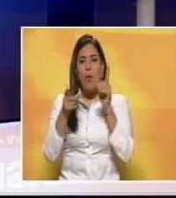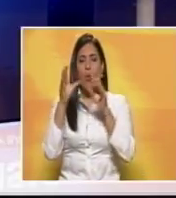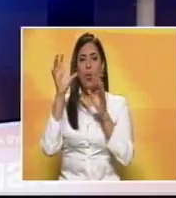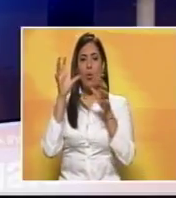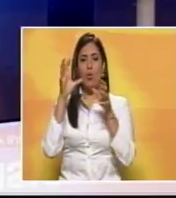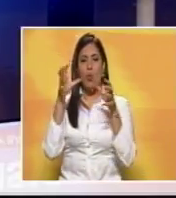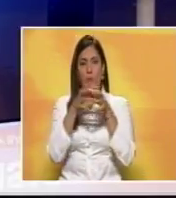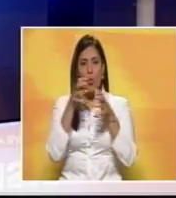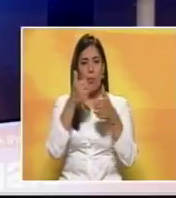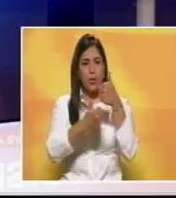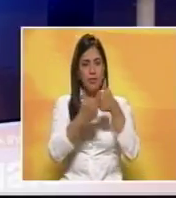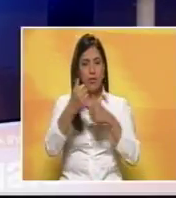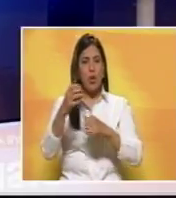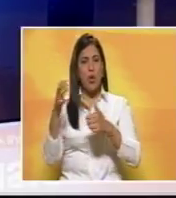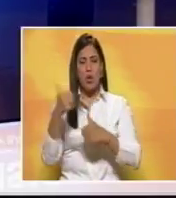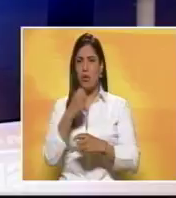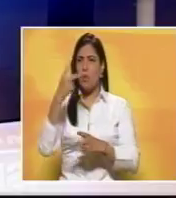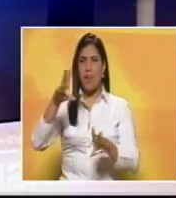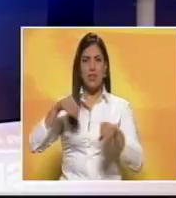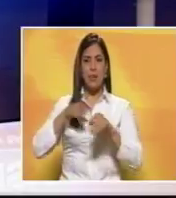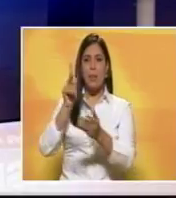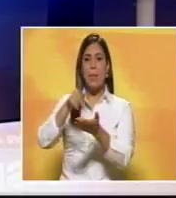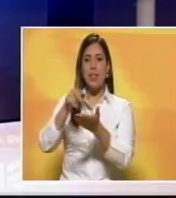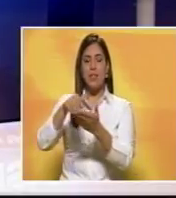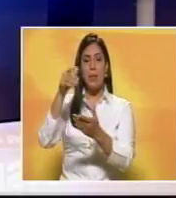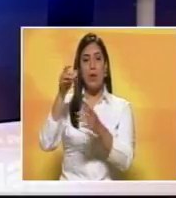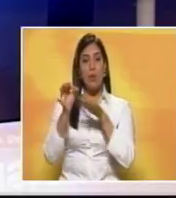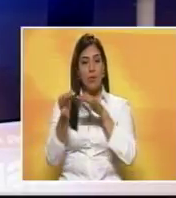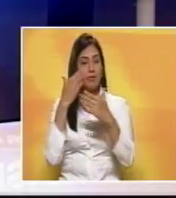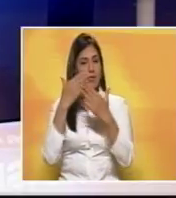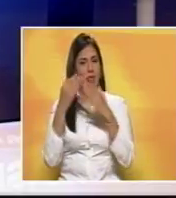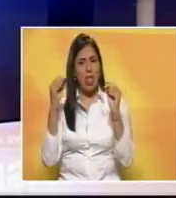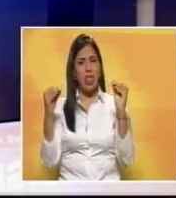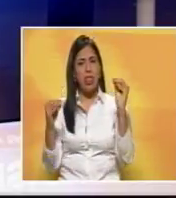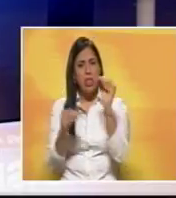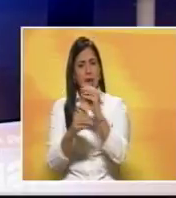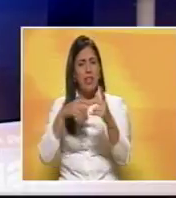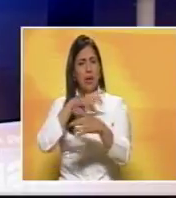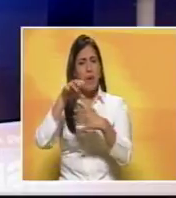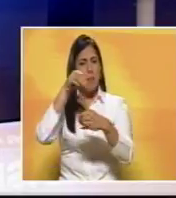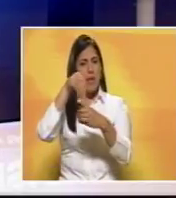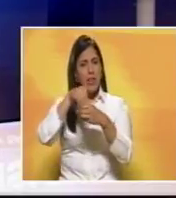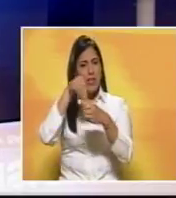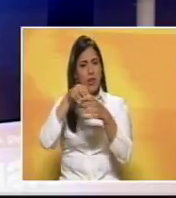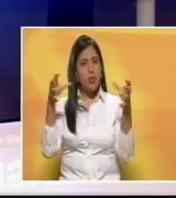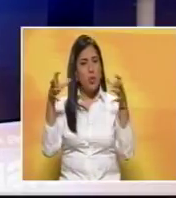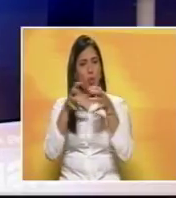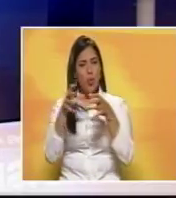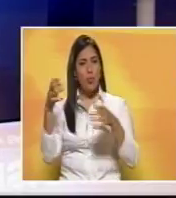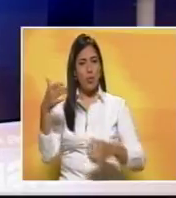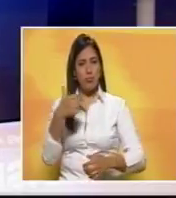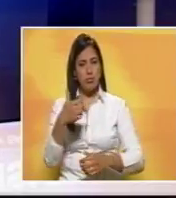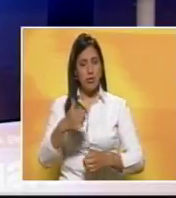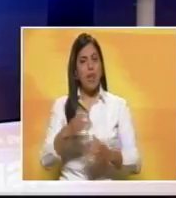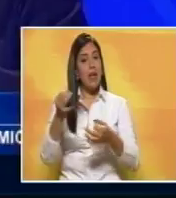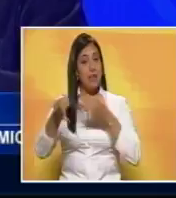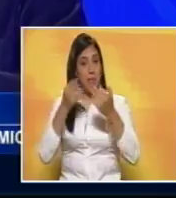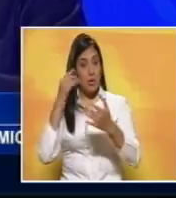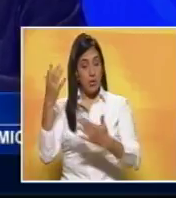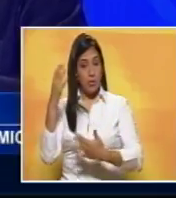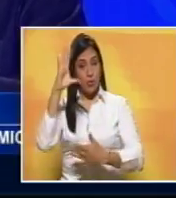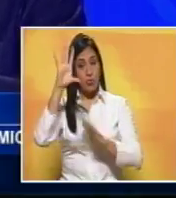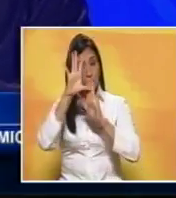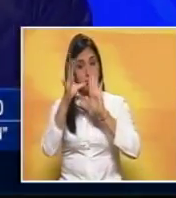de la unidad se nieguen a participar en las elecciones municipales evidencia la incoherencia política de la coalición opositora. El